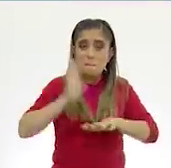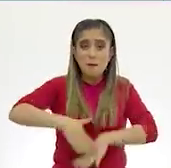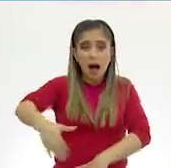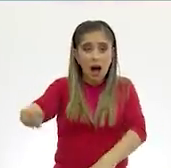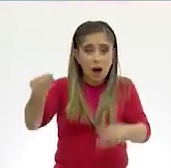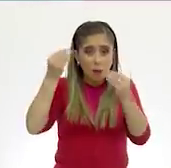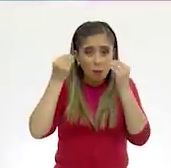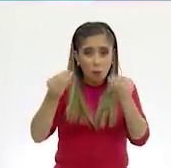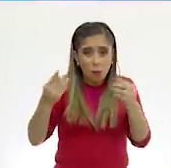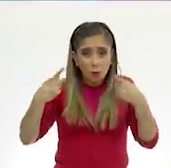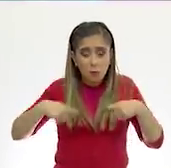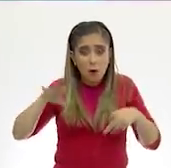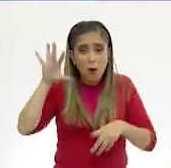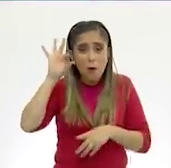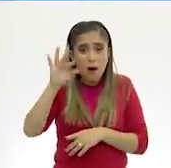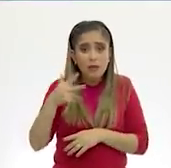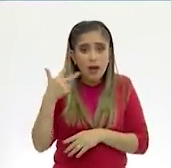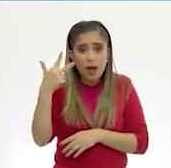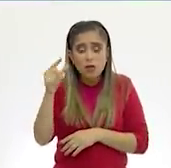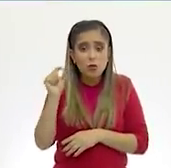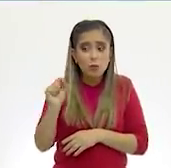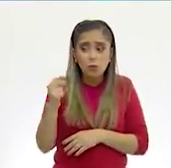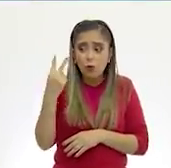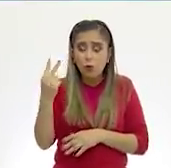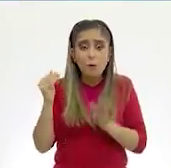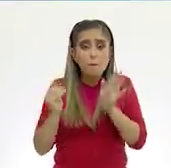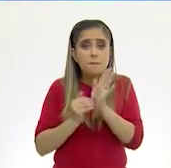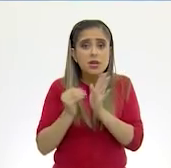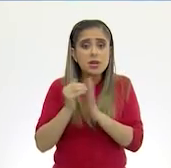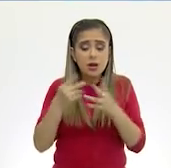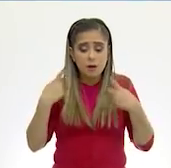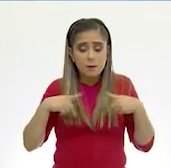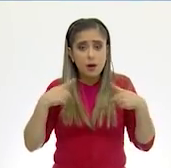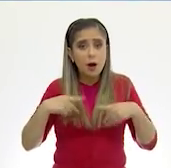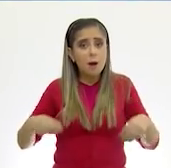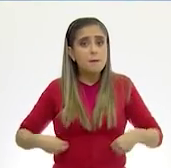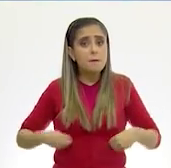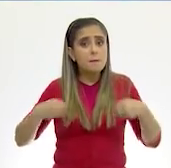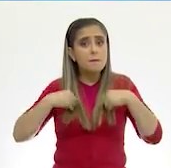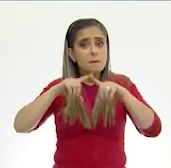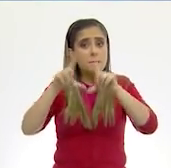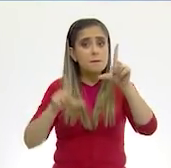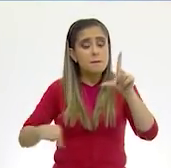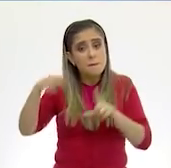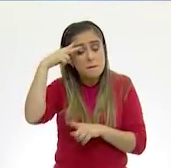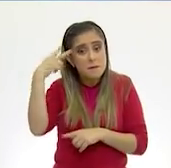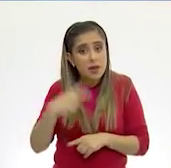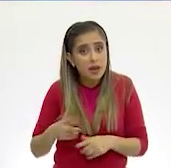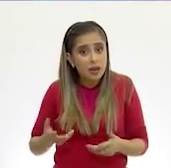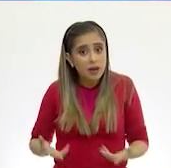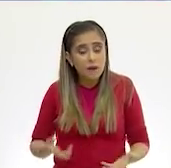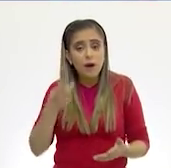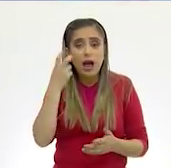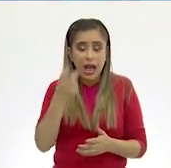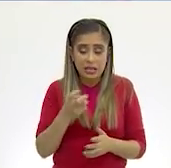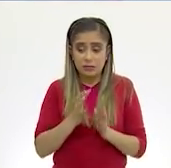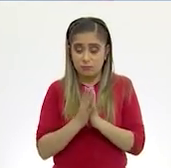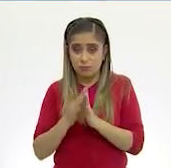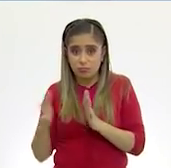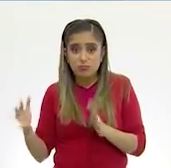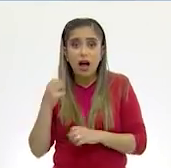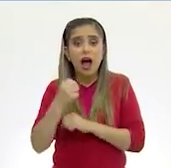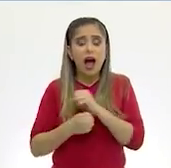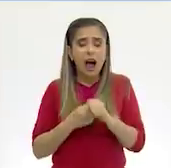una población de 48.2 millones de mexicanos. En estos años, las condiciones económicas y sociales de